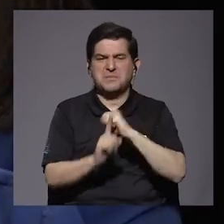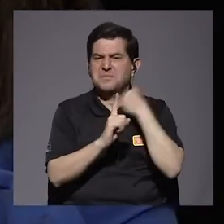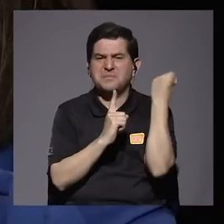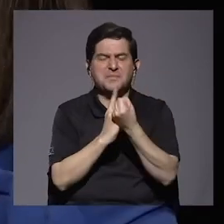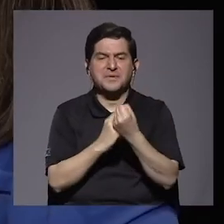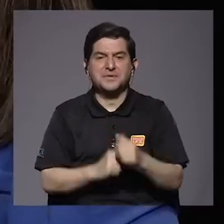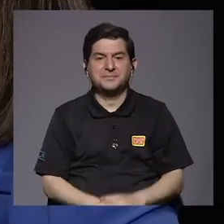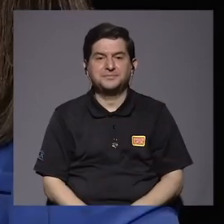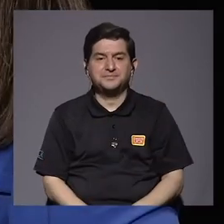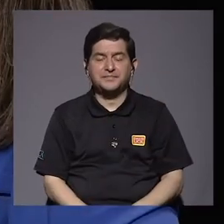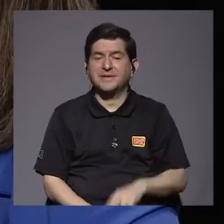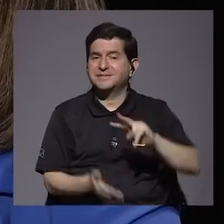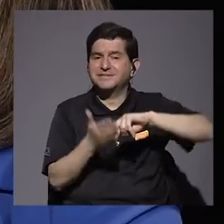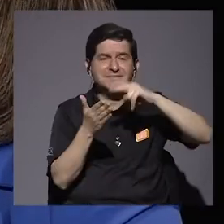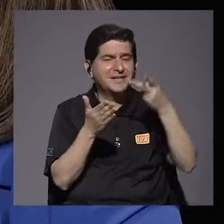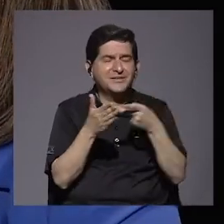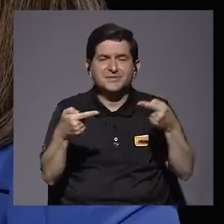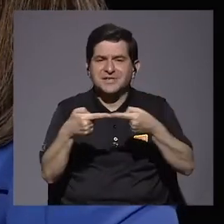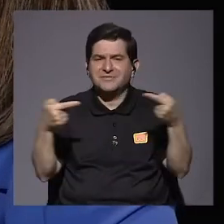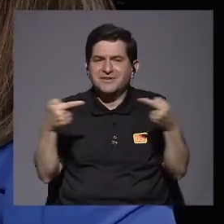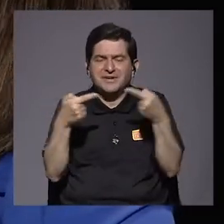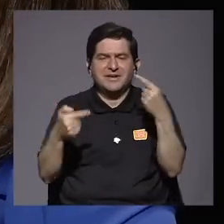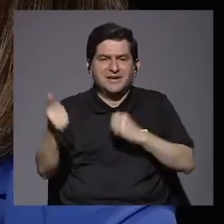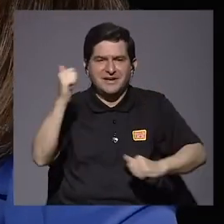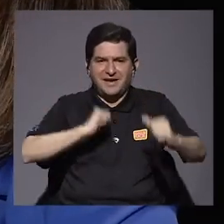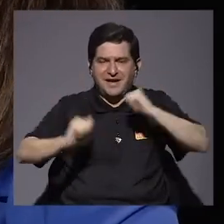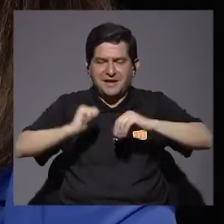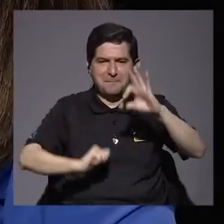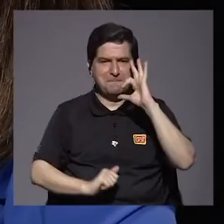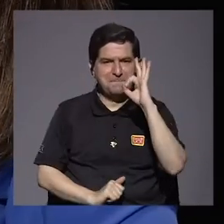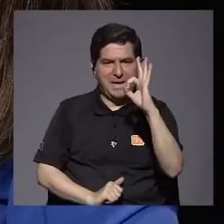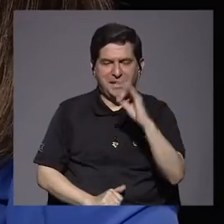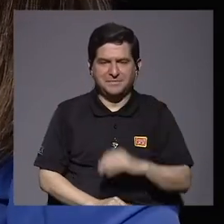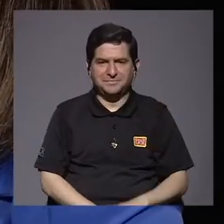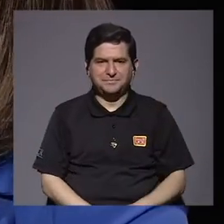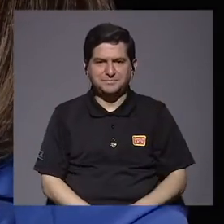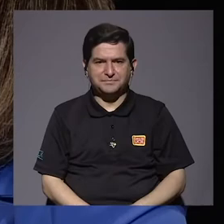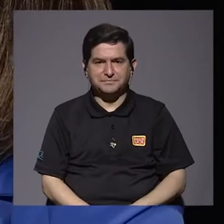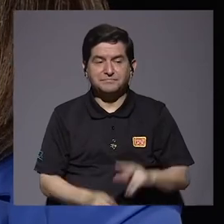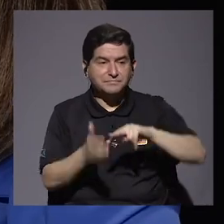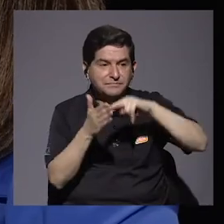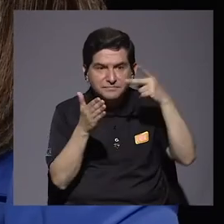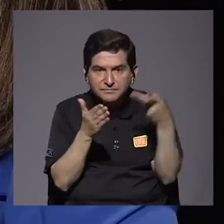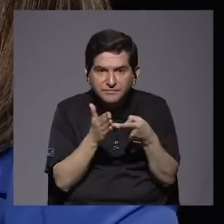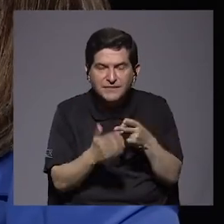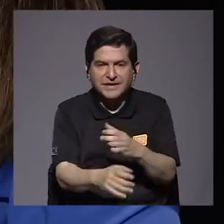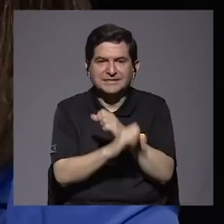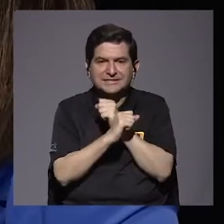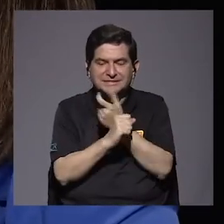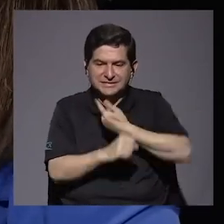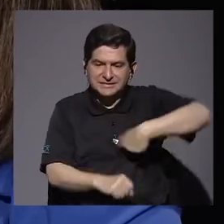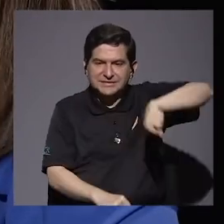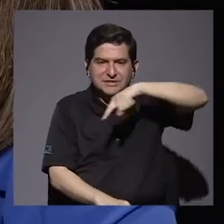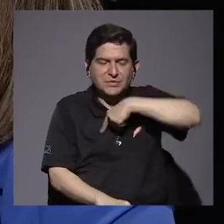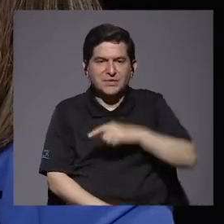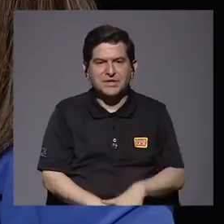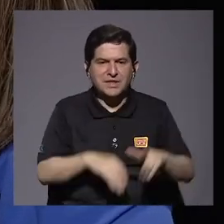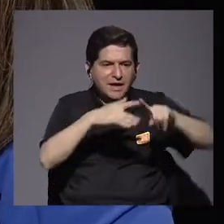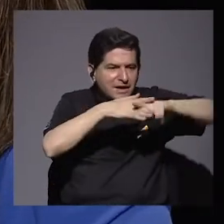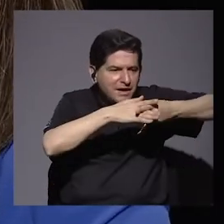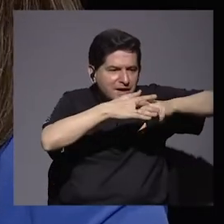condiciones? Pues mire, es que no se trata de adversar el que el teatro esté en óptimas condiciones. Lo que se trata es de asegurarnos que